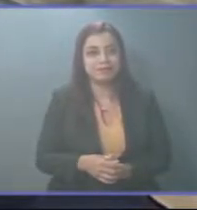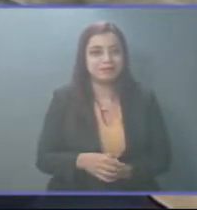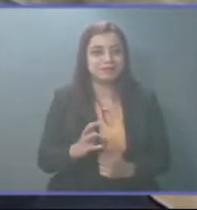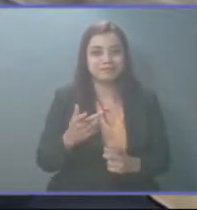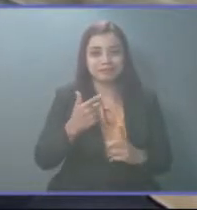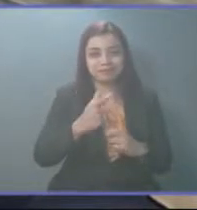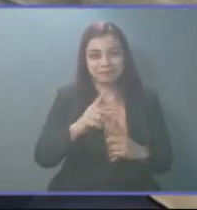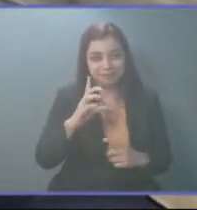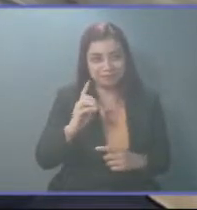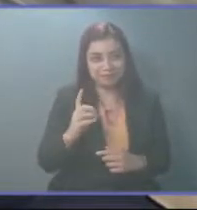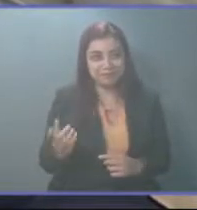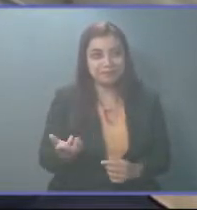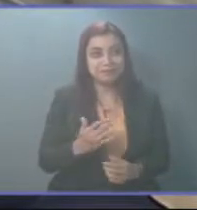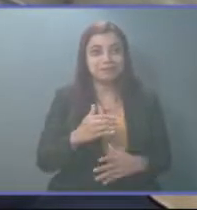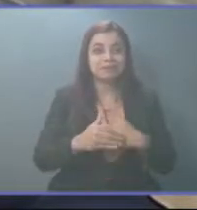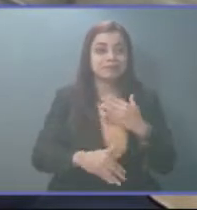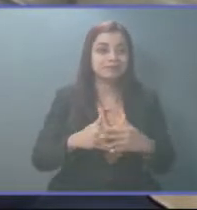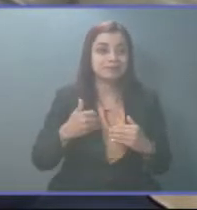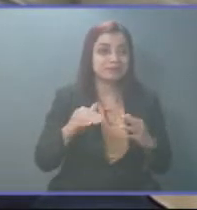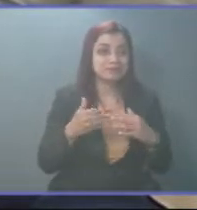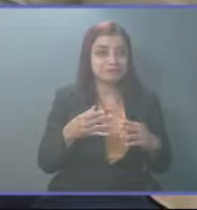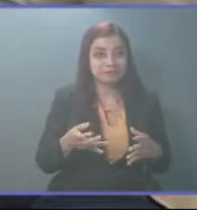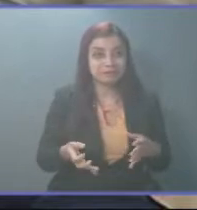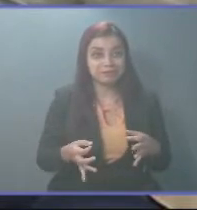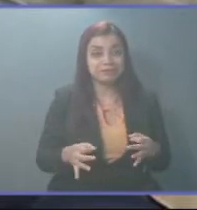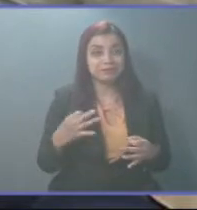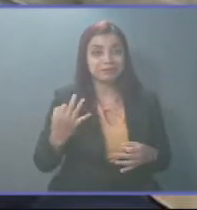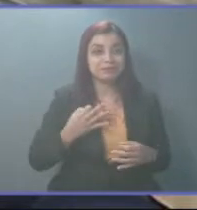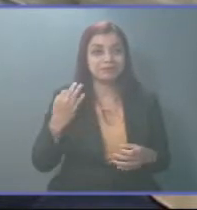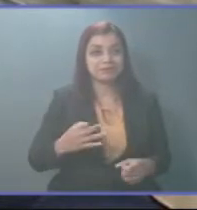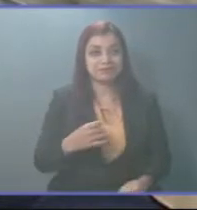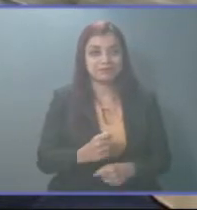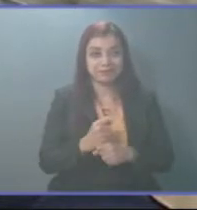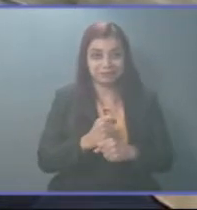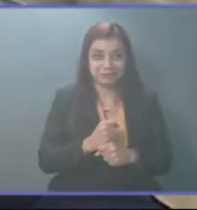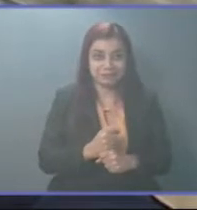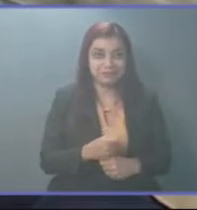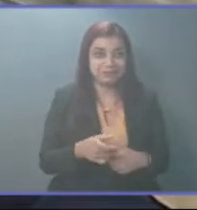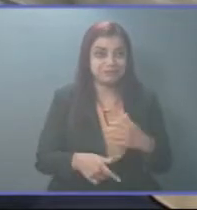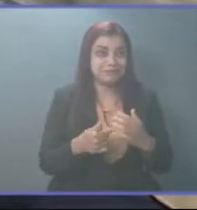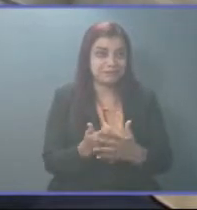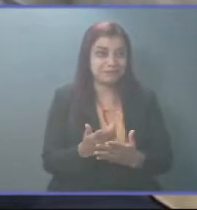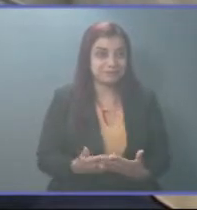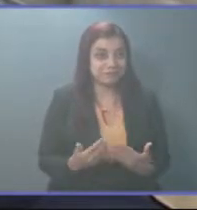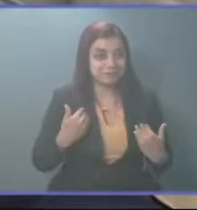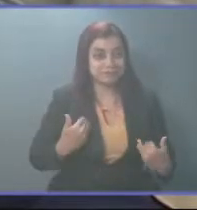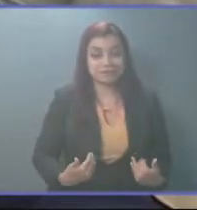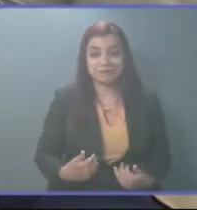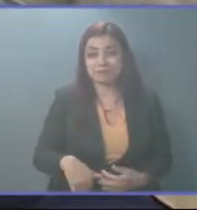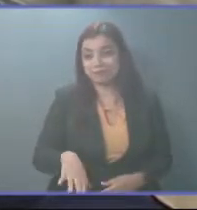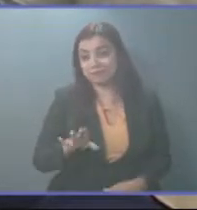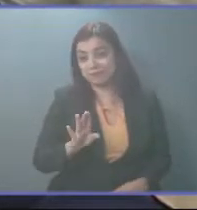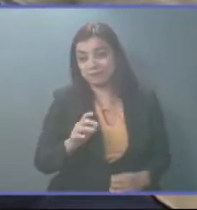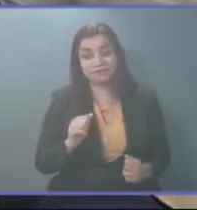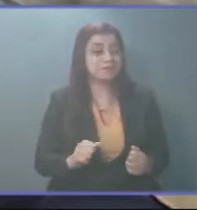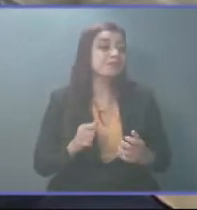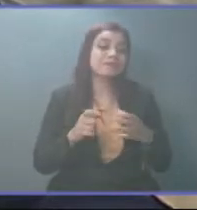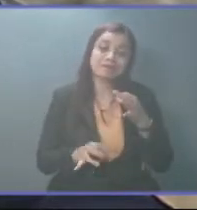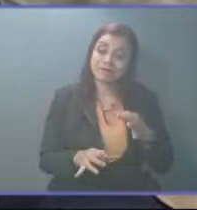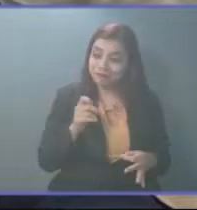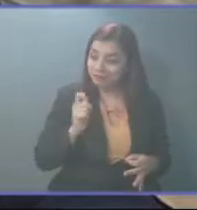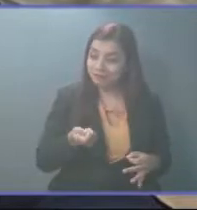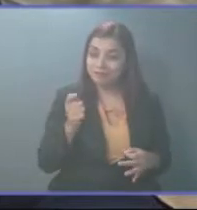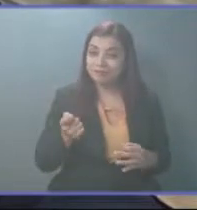D. Ordenar las medidas necesarias para garantizar el efectivo ejercicio del derecho amenazado o vulnerado. E. Librar los oficios correspondientes a